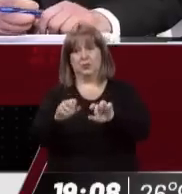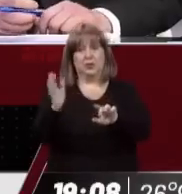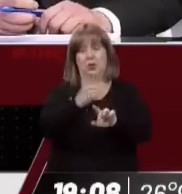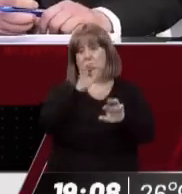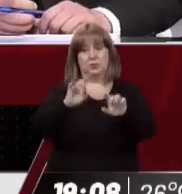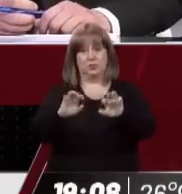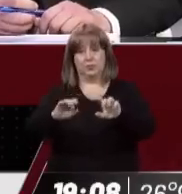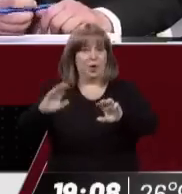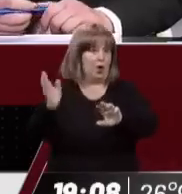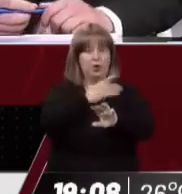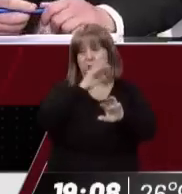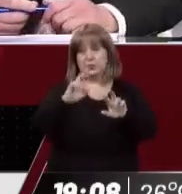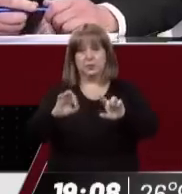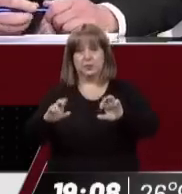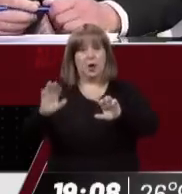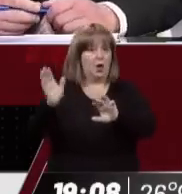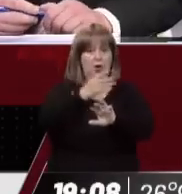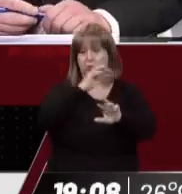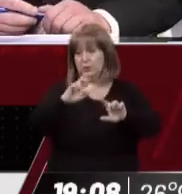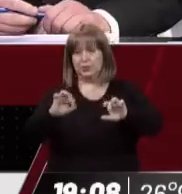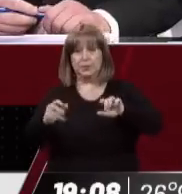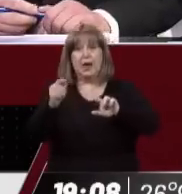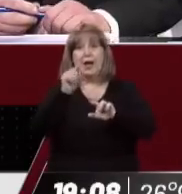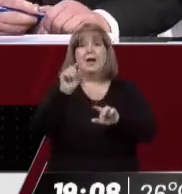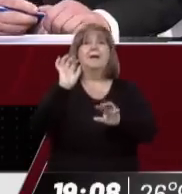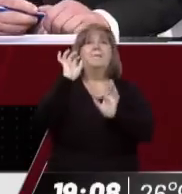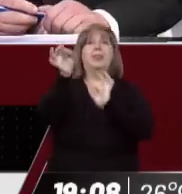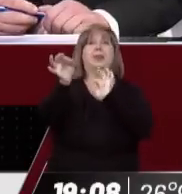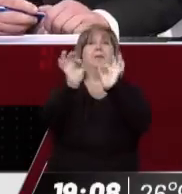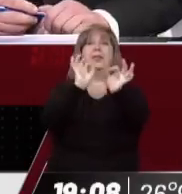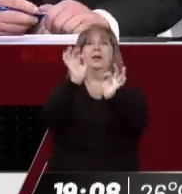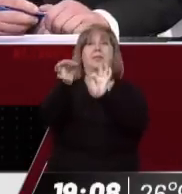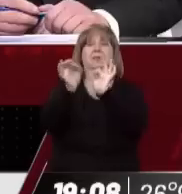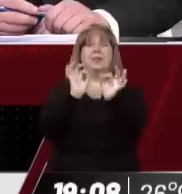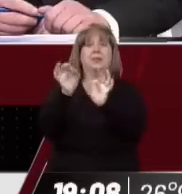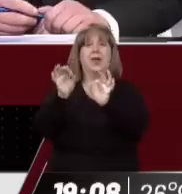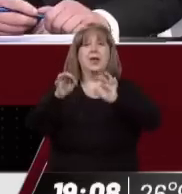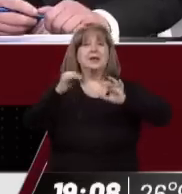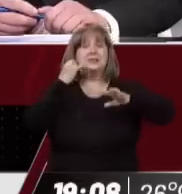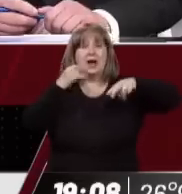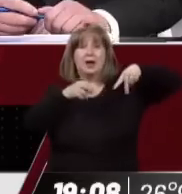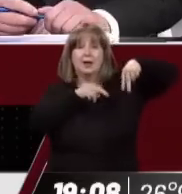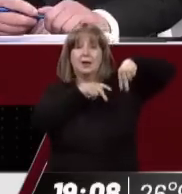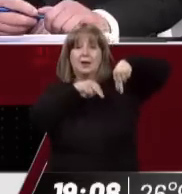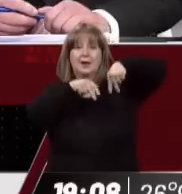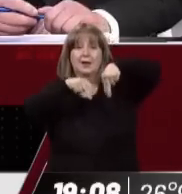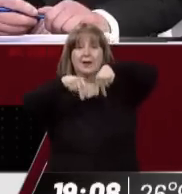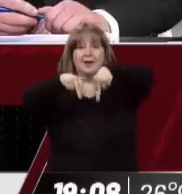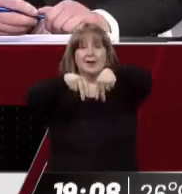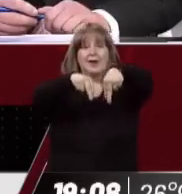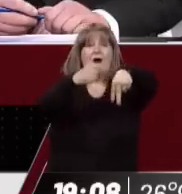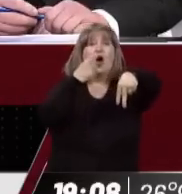aproximadamente y pueden haber más no sumadas a los celulares de los movimientos de la pareja para poder